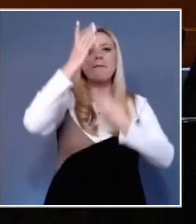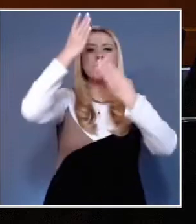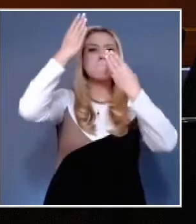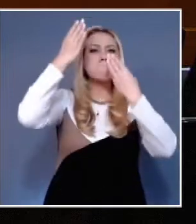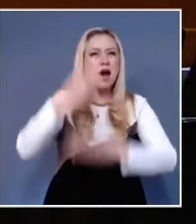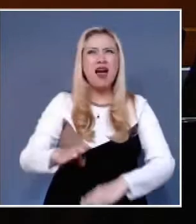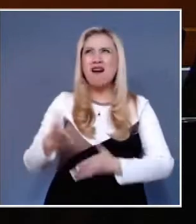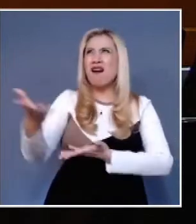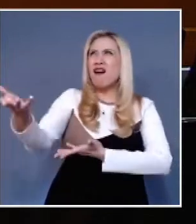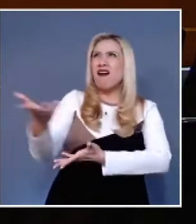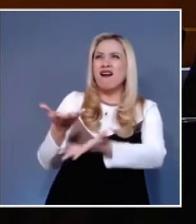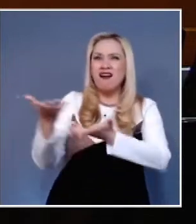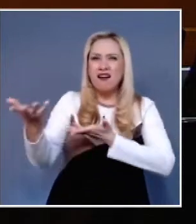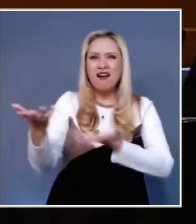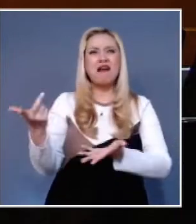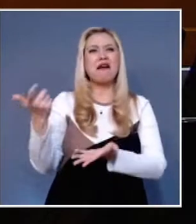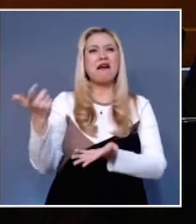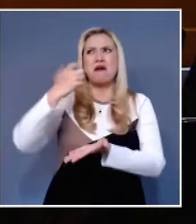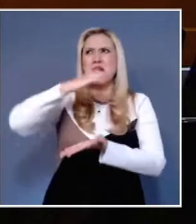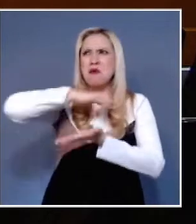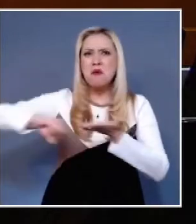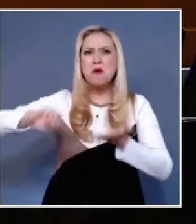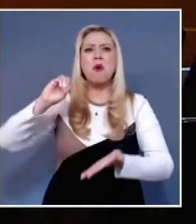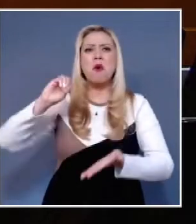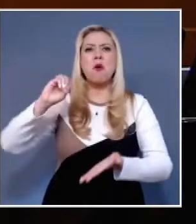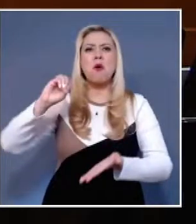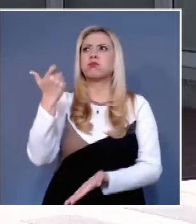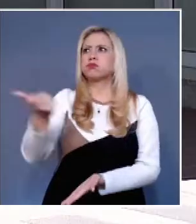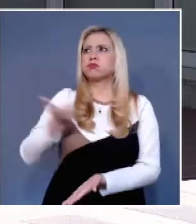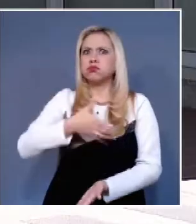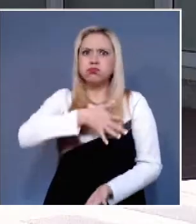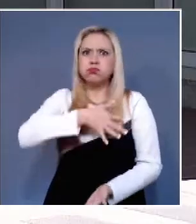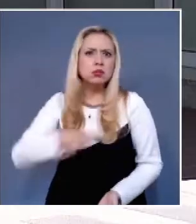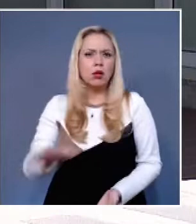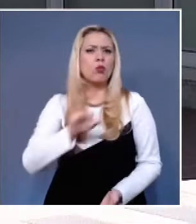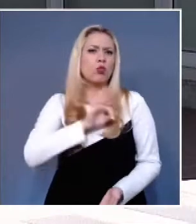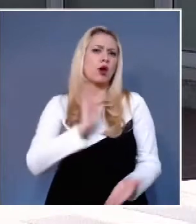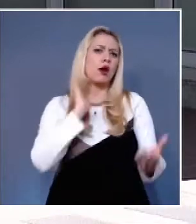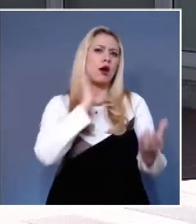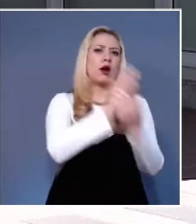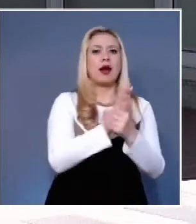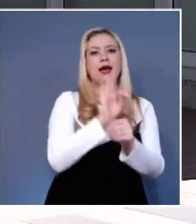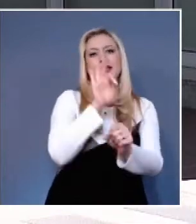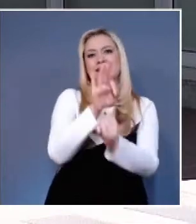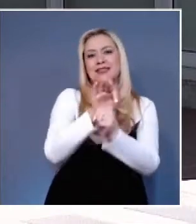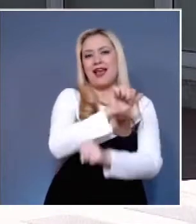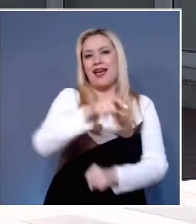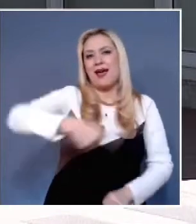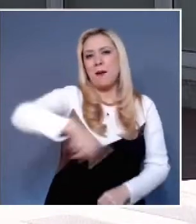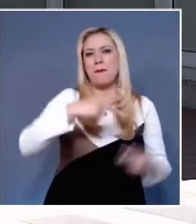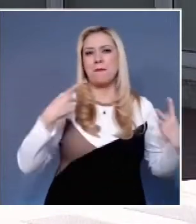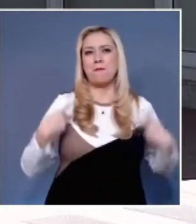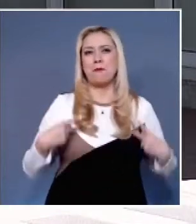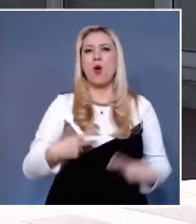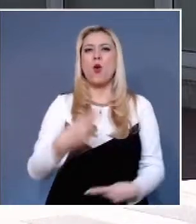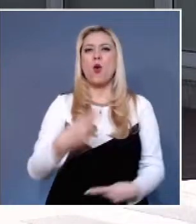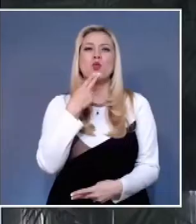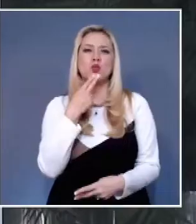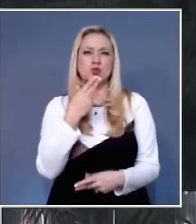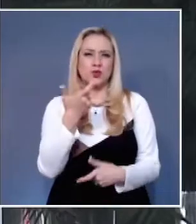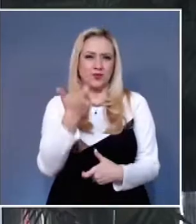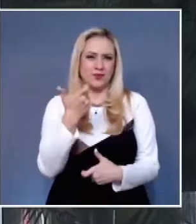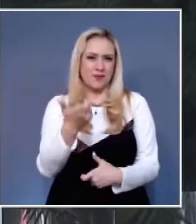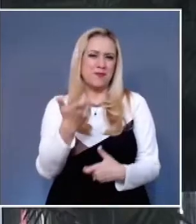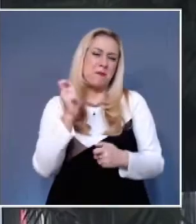La segunda sala de la Suprema Corte de Justicia de la Nación confirmó la constitucionalidad del artículo 65, primer